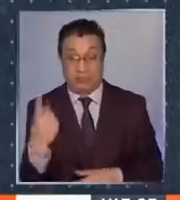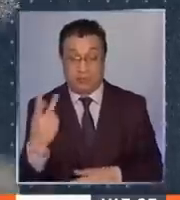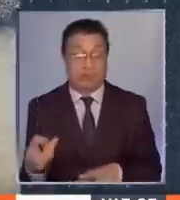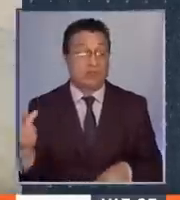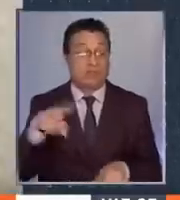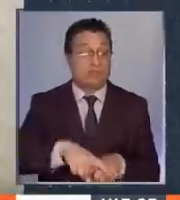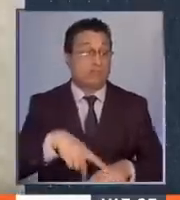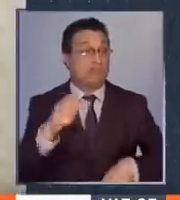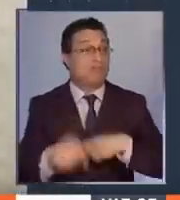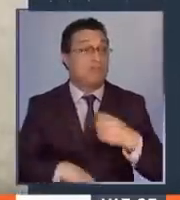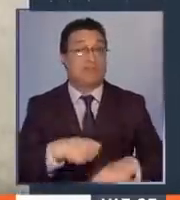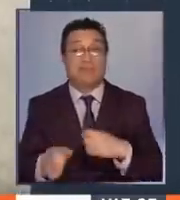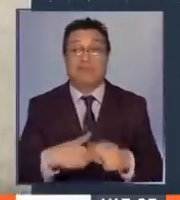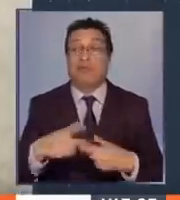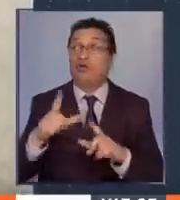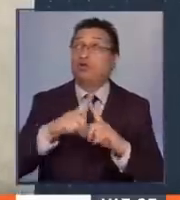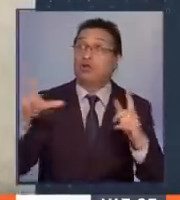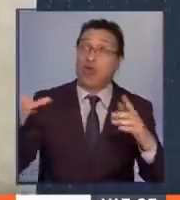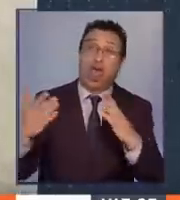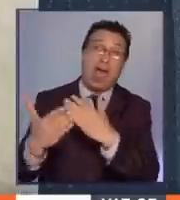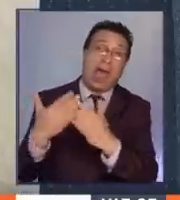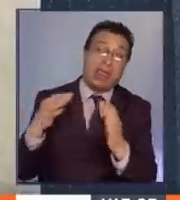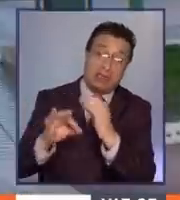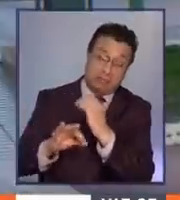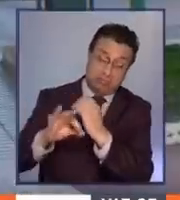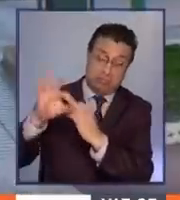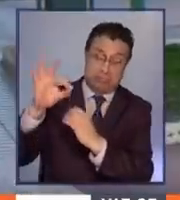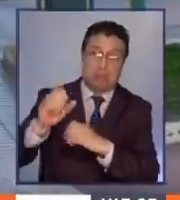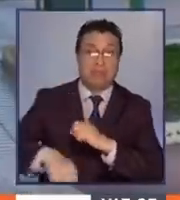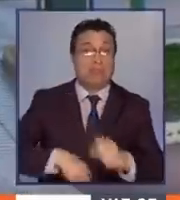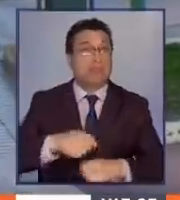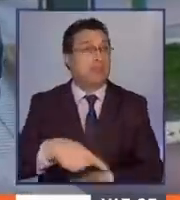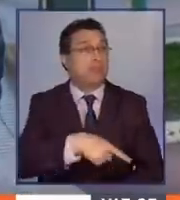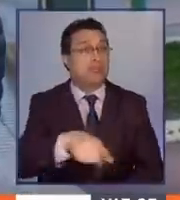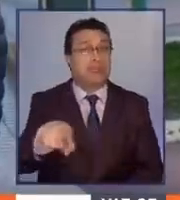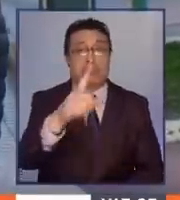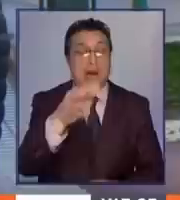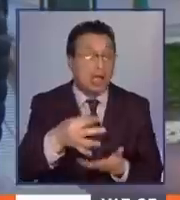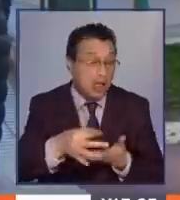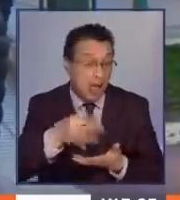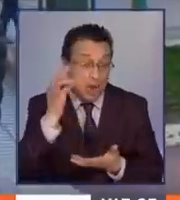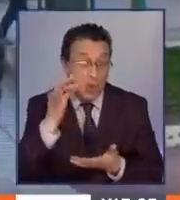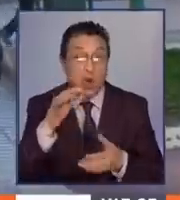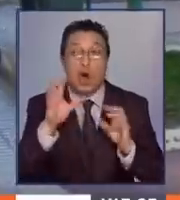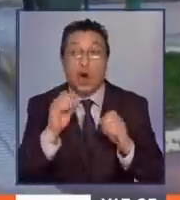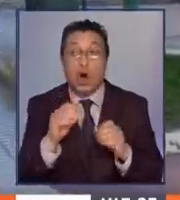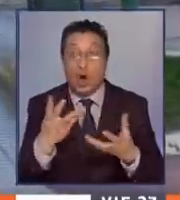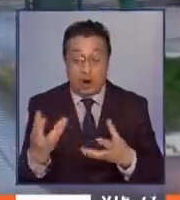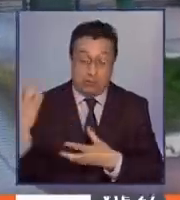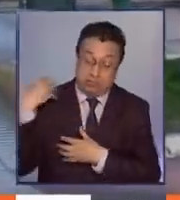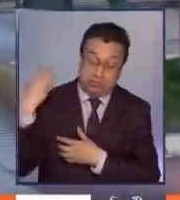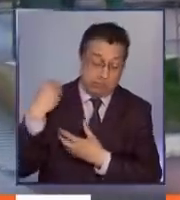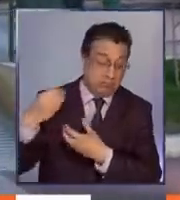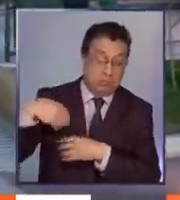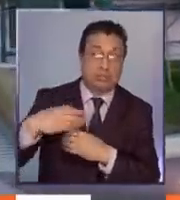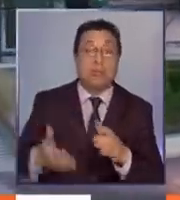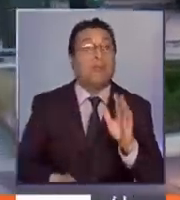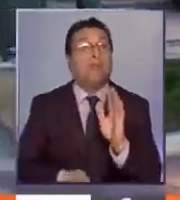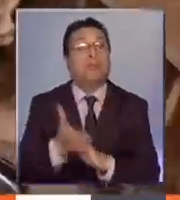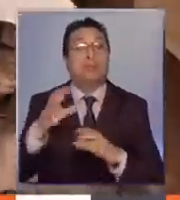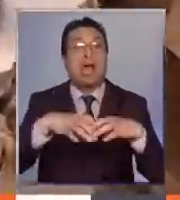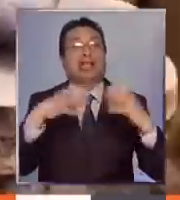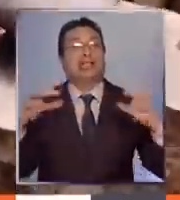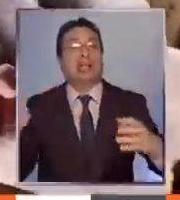y antes que saliera el sol. Y todo el día en bici, tomábamos desayuno o echábamos algo en la mochila y nos íbamos a tomar desayuno al